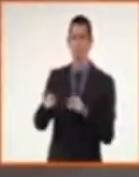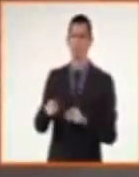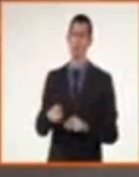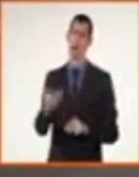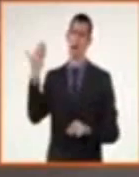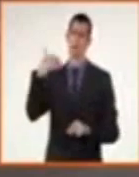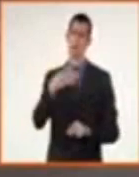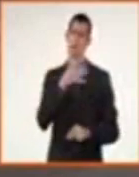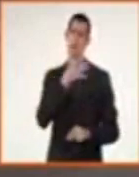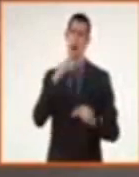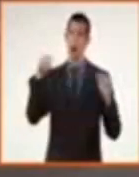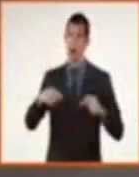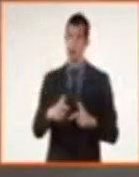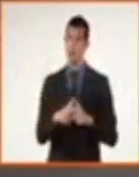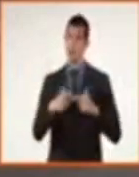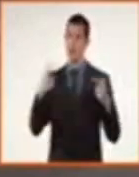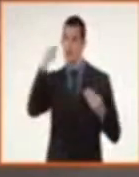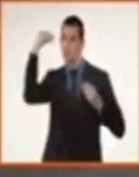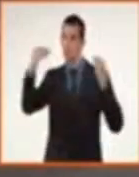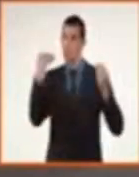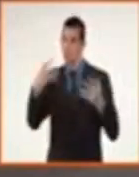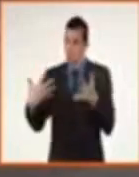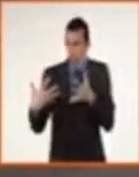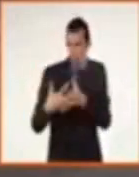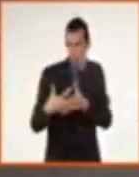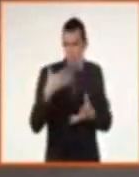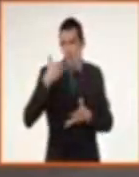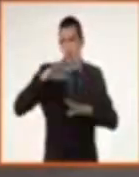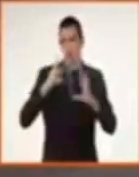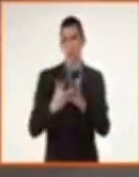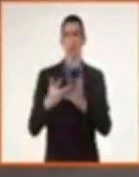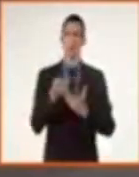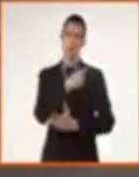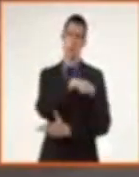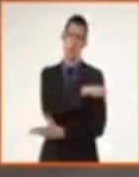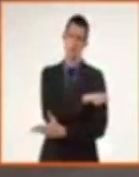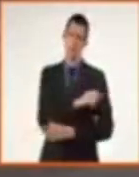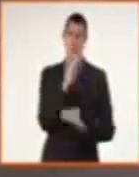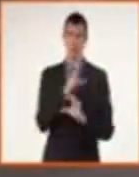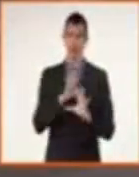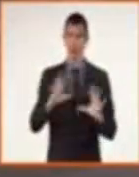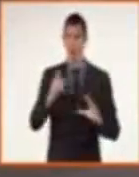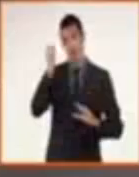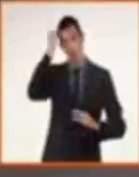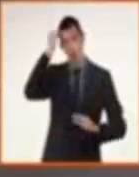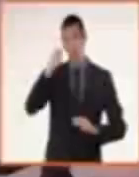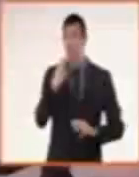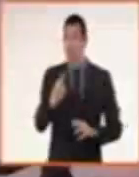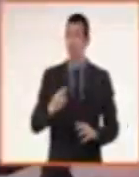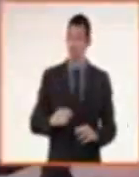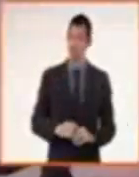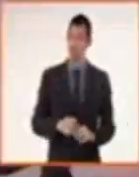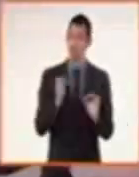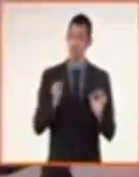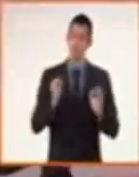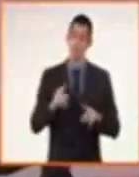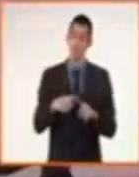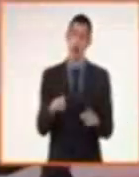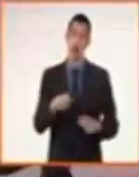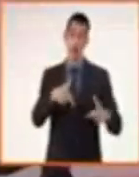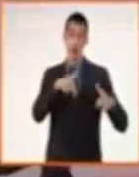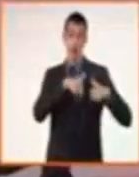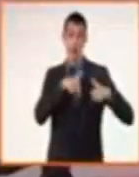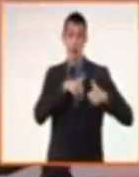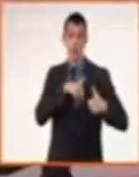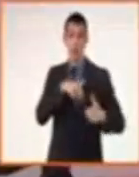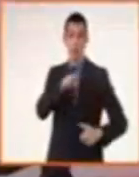precios, ómnibus, los problemas de transporte. Transporte ayer. Y que entiende, aún en circunstancias adversas, cuánto de peso tiene el bloqueo,